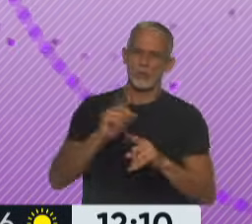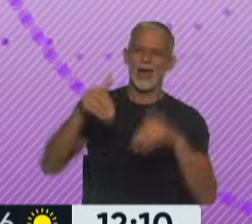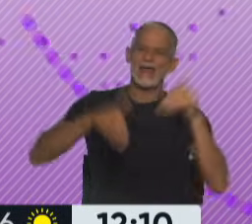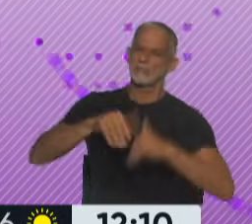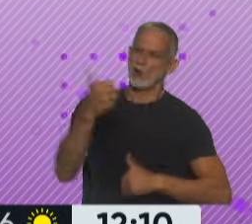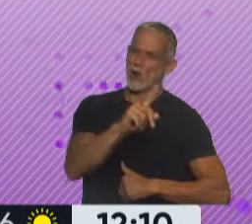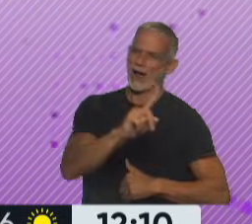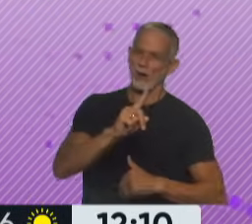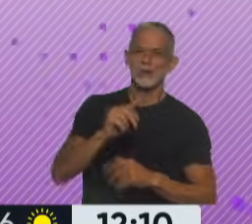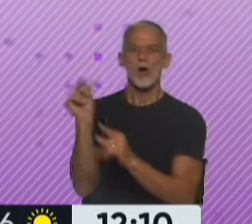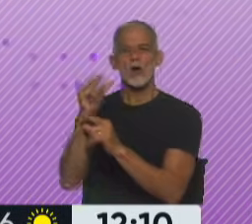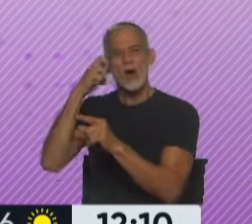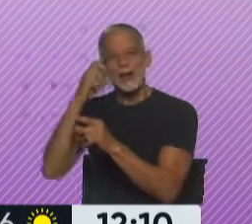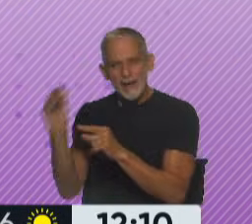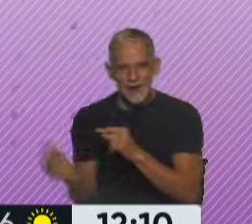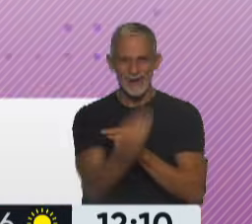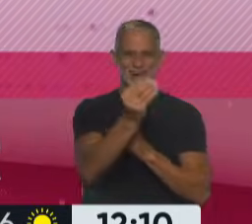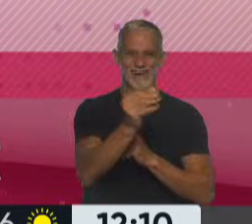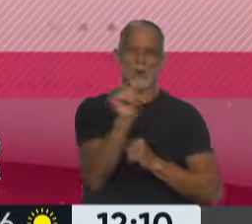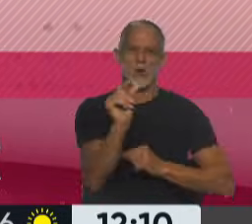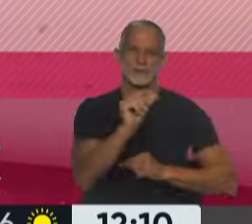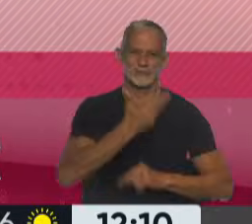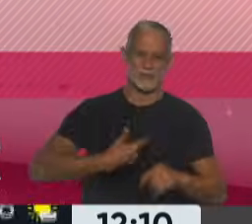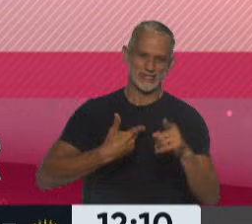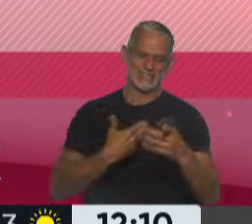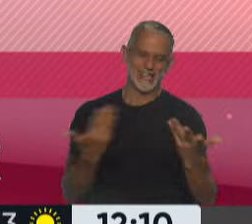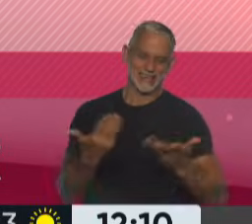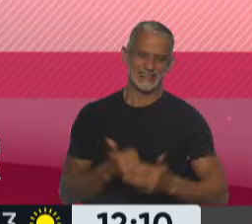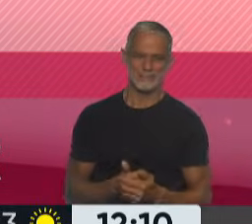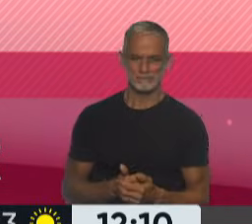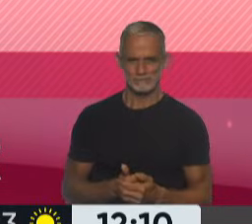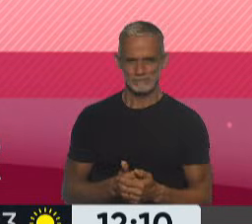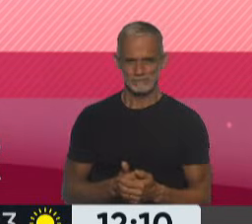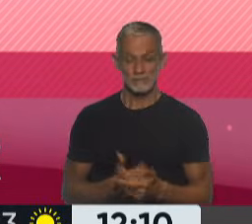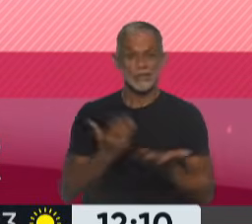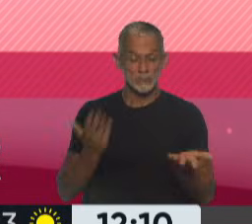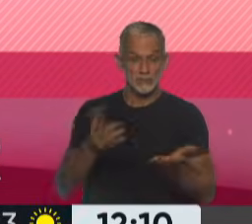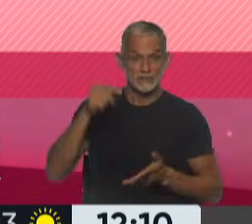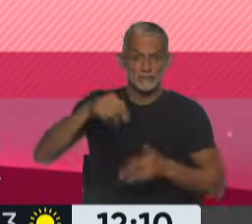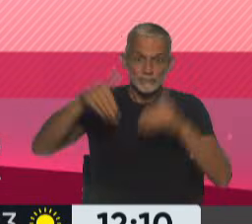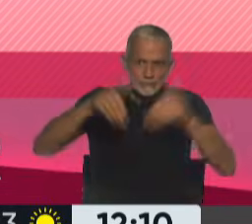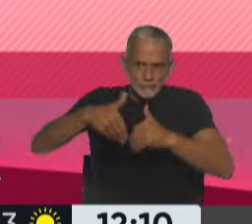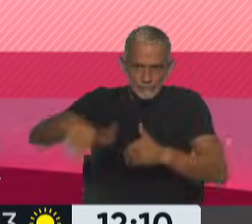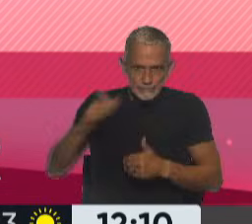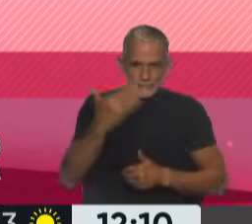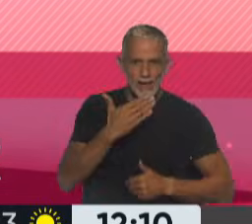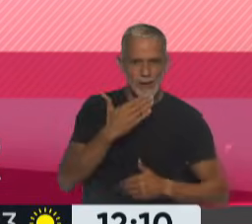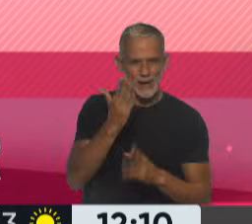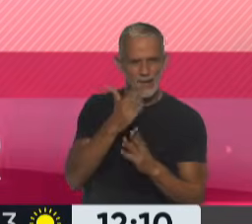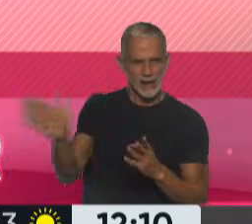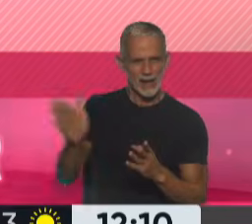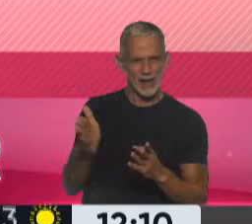de presidente, sino por seguir siendo congresista. Ahora, hay elecciones en